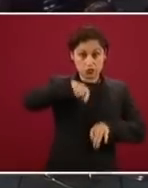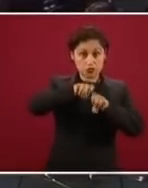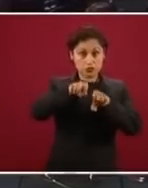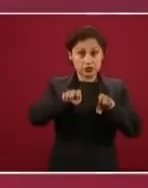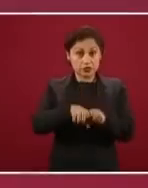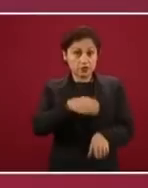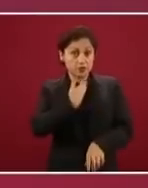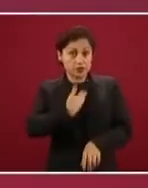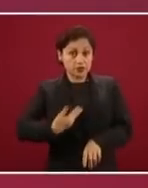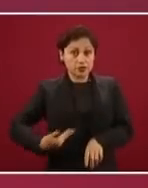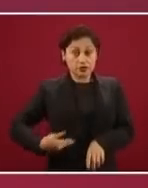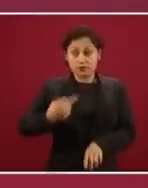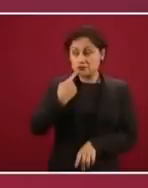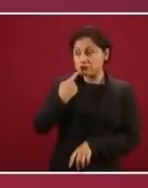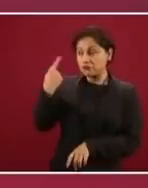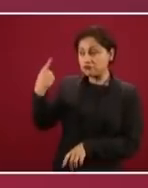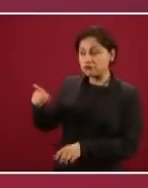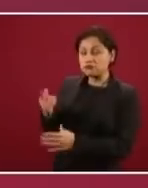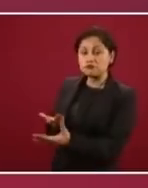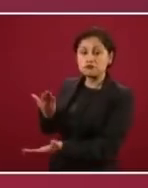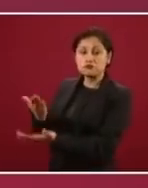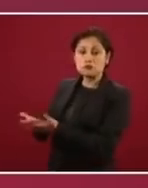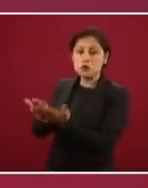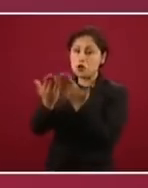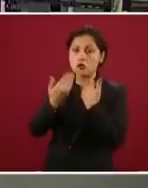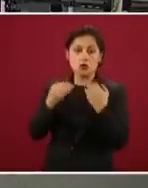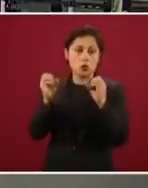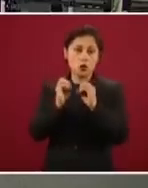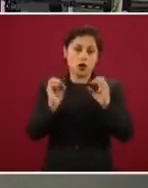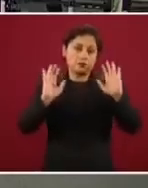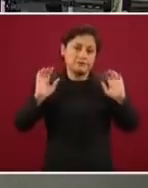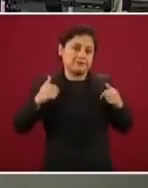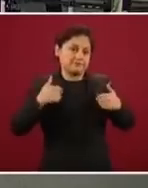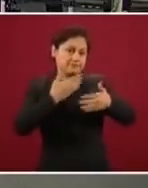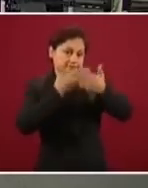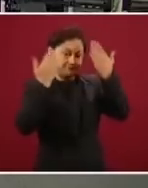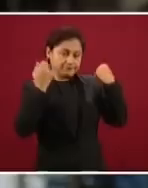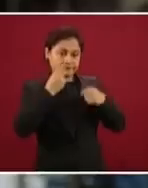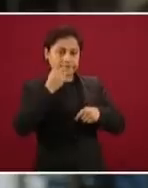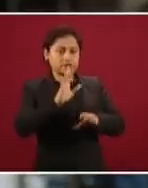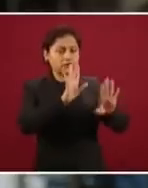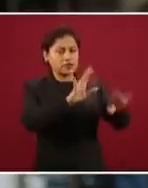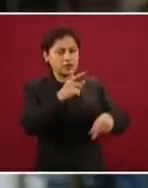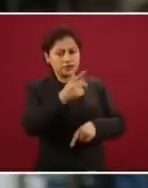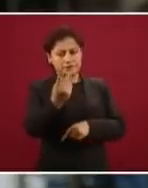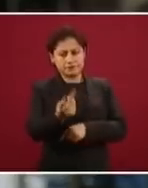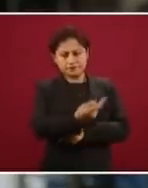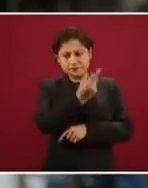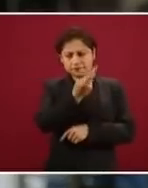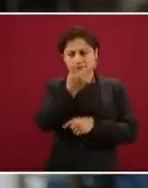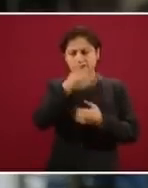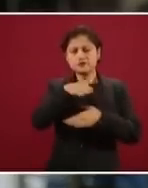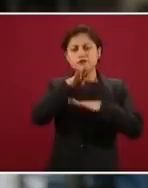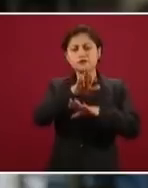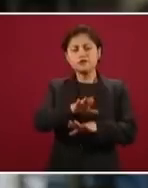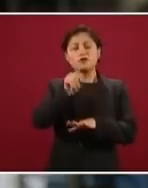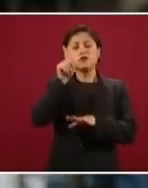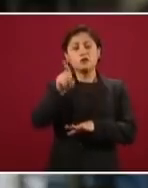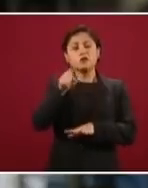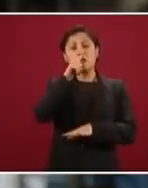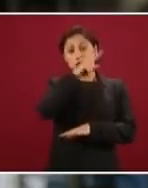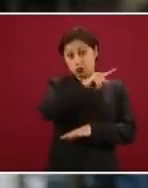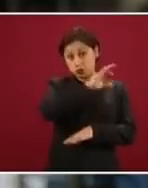por eso no puedo decir que exista considera el presidente que el argumento suficientes como para interponer como presidente